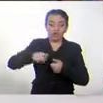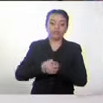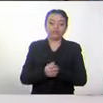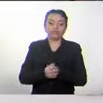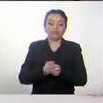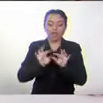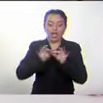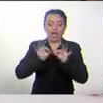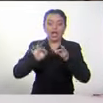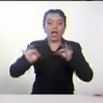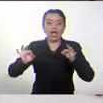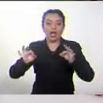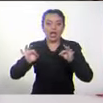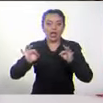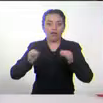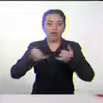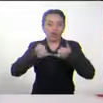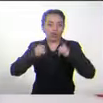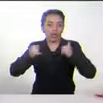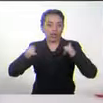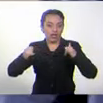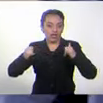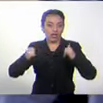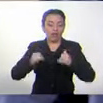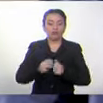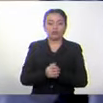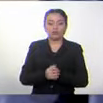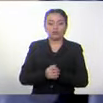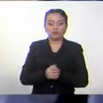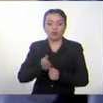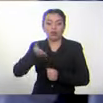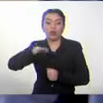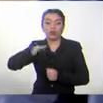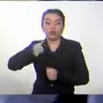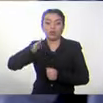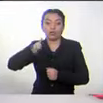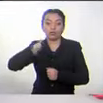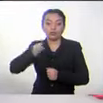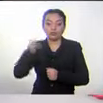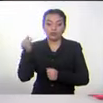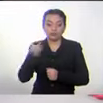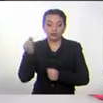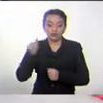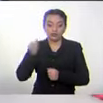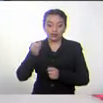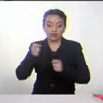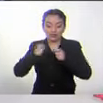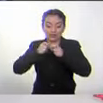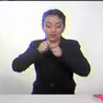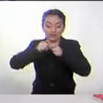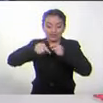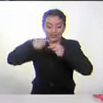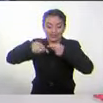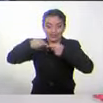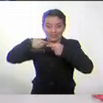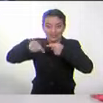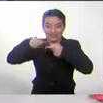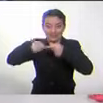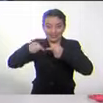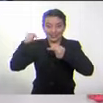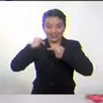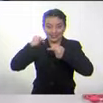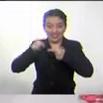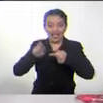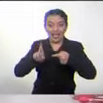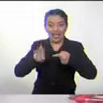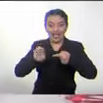conectores. También utilizaremos una resistencia eléctrica, en este caso de 100 ohmios, y todo el